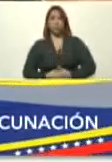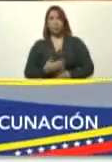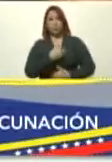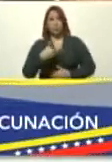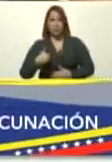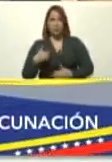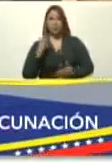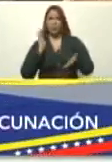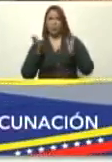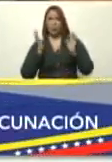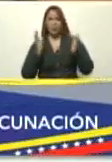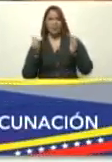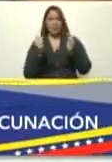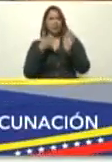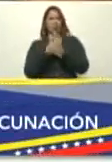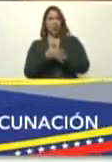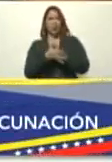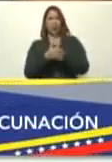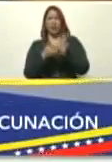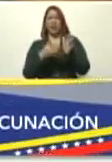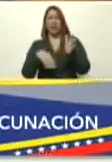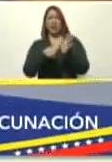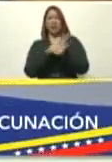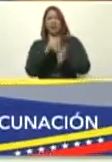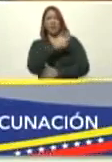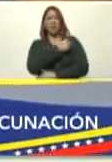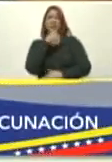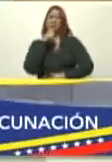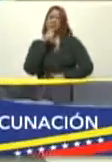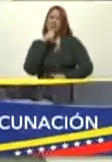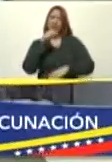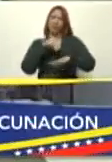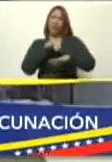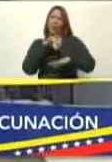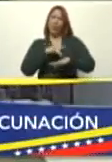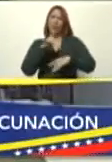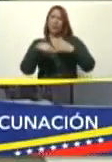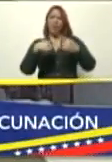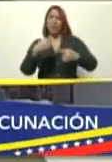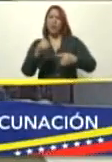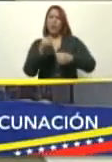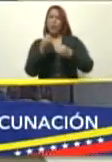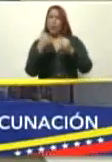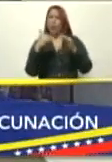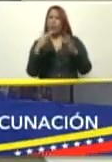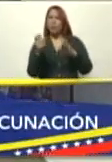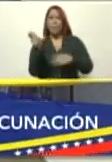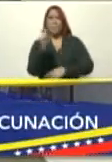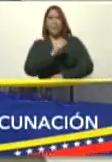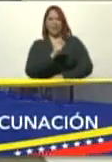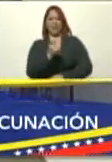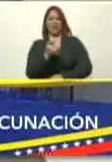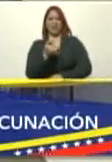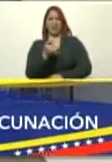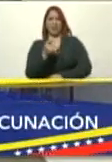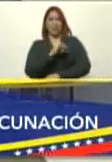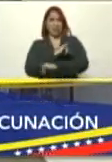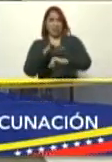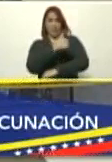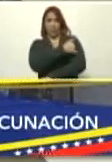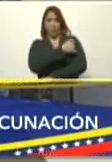conversar un ratico del refuerzo. ¿A quién le toca el refuerzo? Después de cuántos meses que usted se puso su segunda vacuna